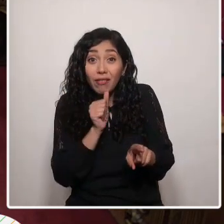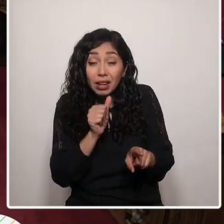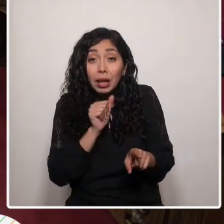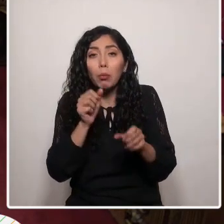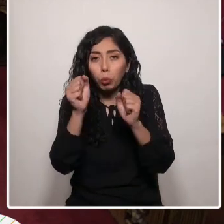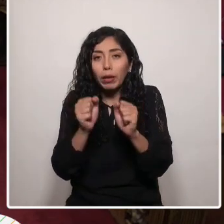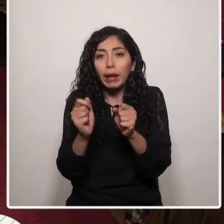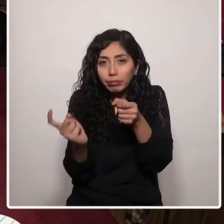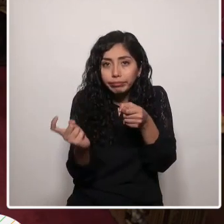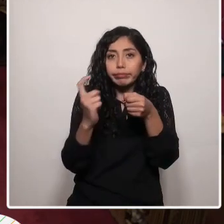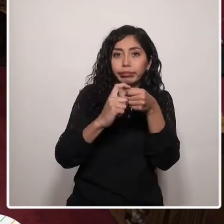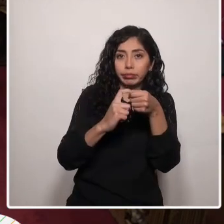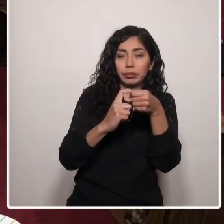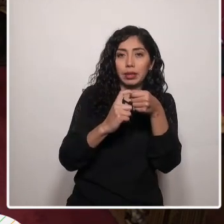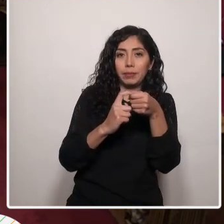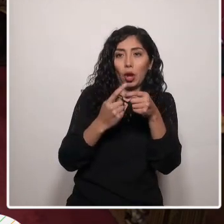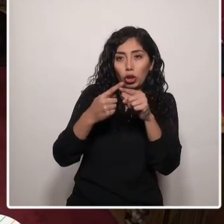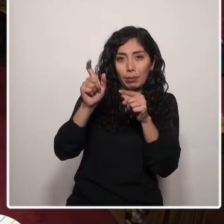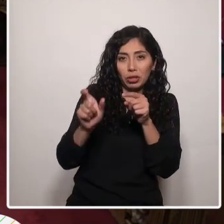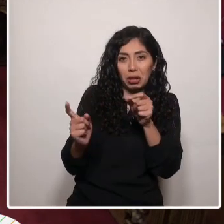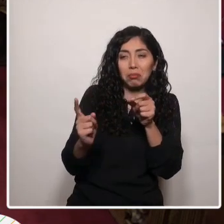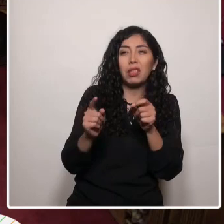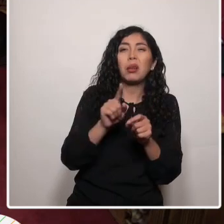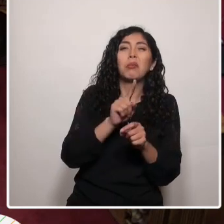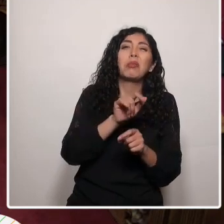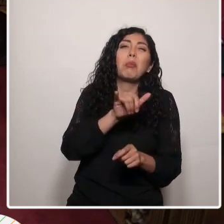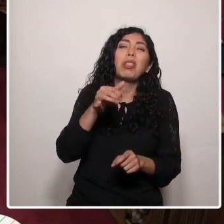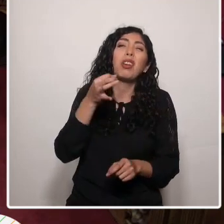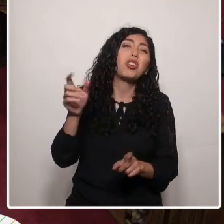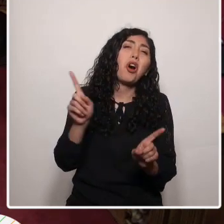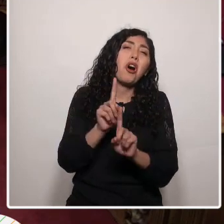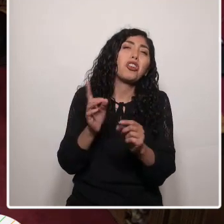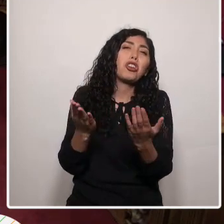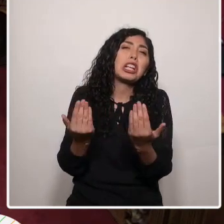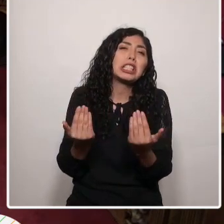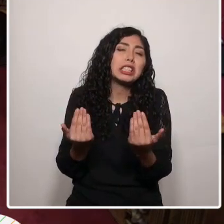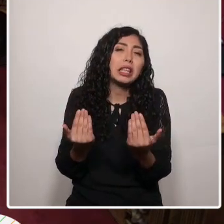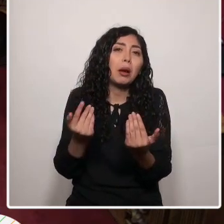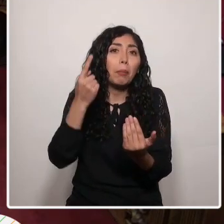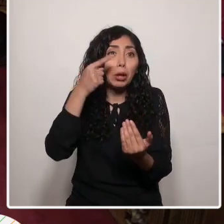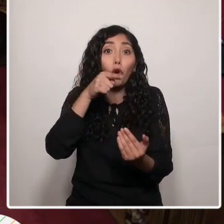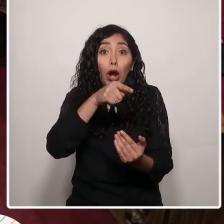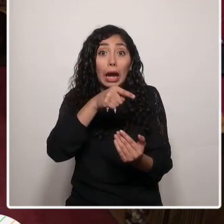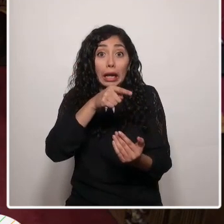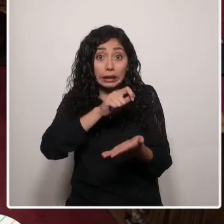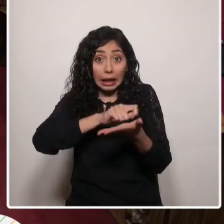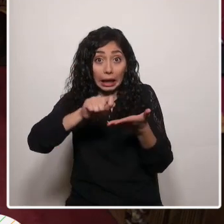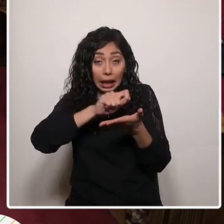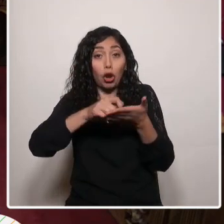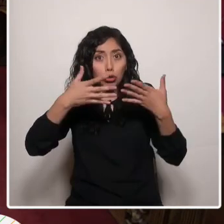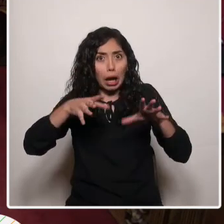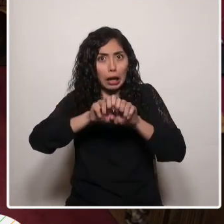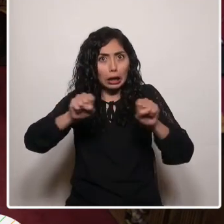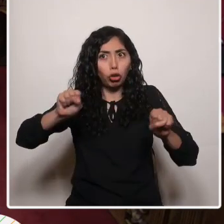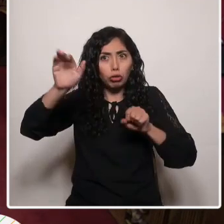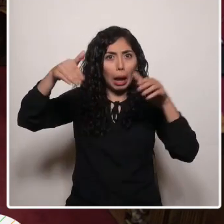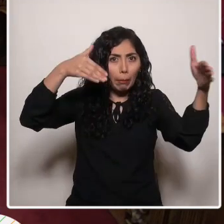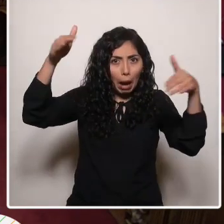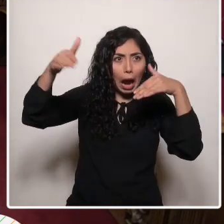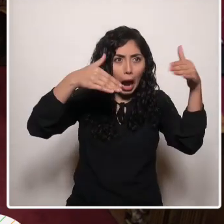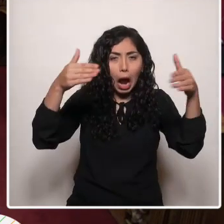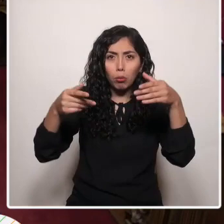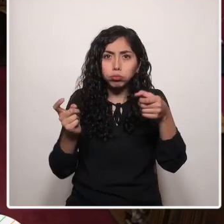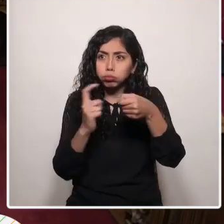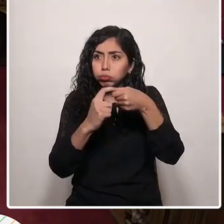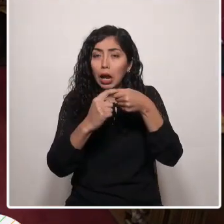reglamento. Después se le hizo que no era necesario, pero el llamamiento él lo hizo, es decir, el llamamiento a llenar, a cubrir el